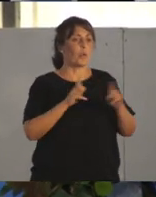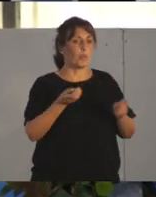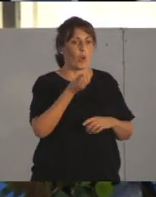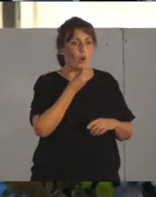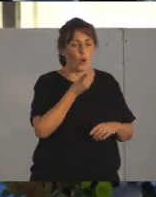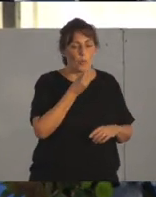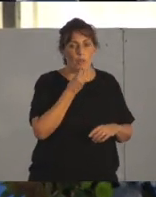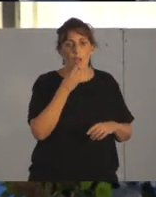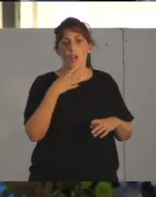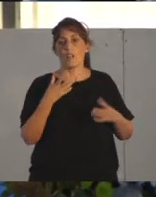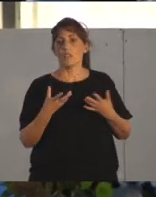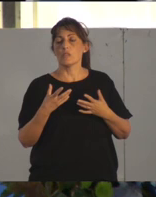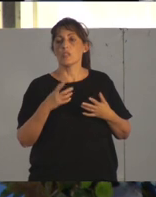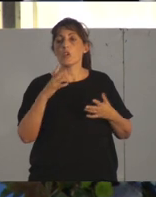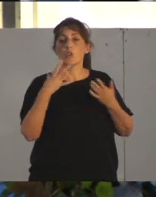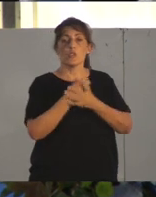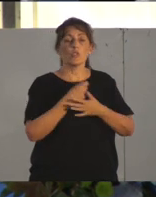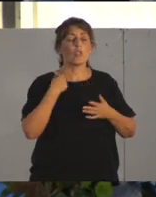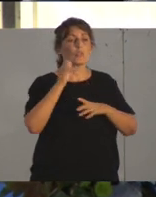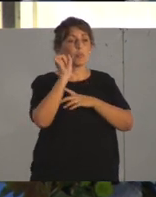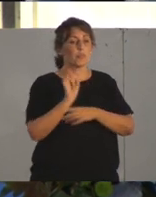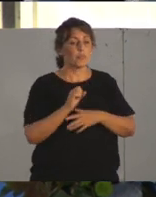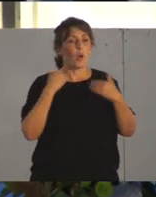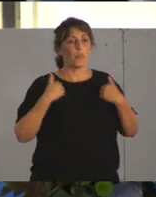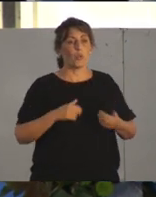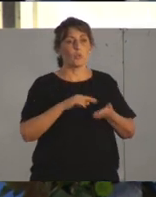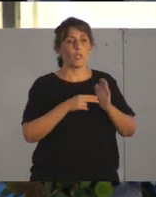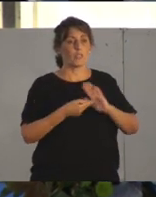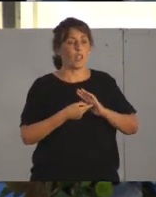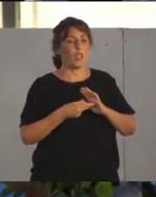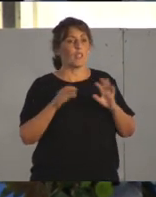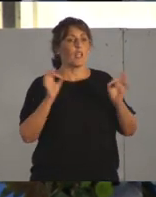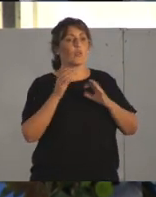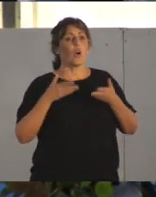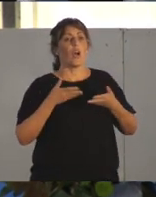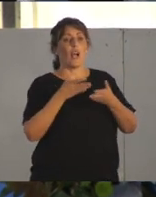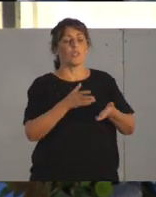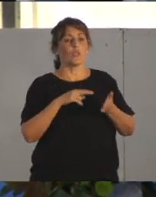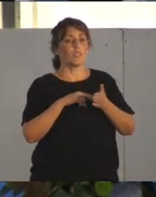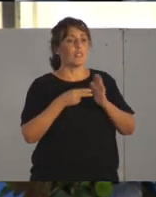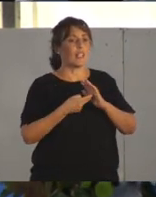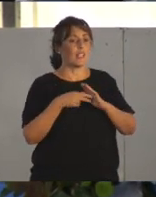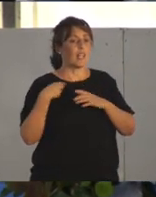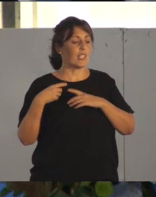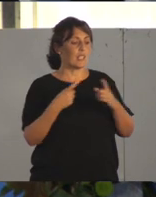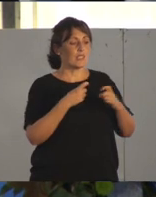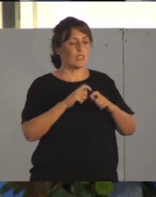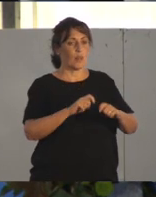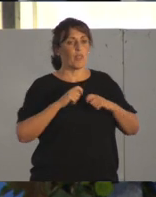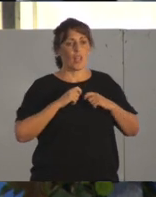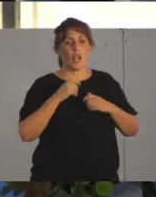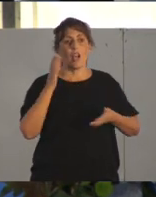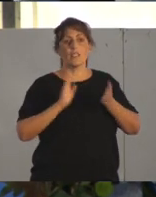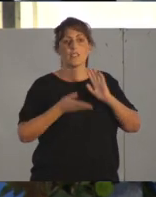la medicación y todas aquellas posturas técnicas, o sea, posturas y ayudas técnicas que nos han sido dadas por